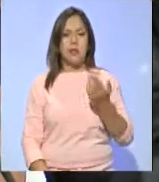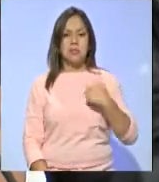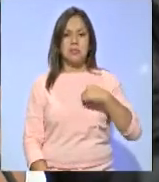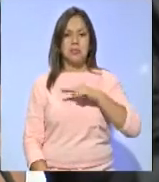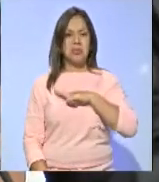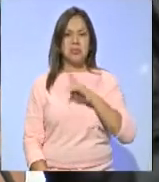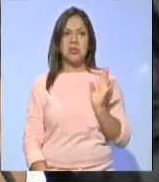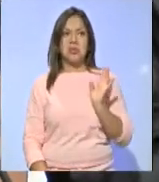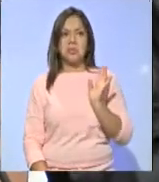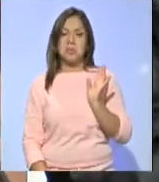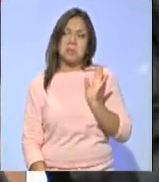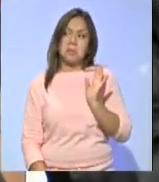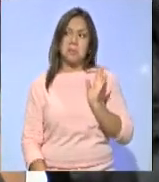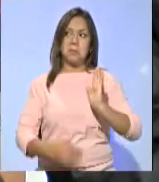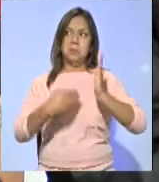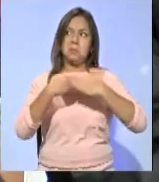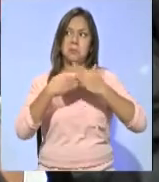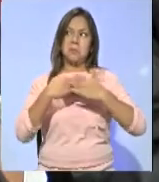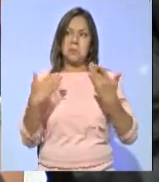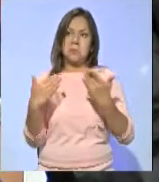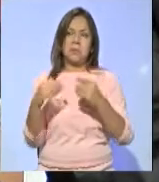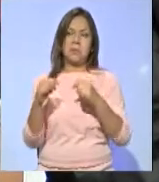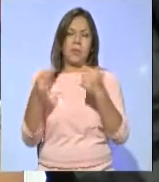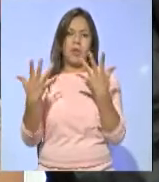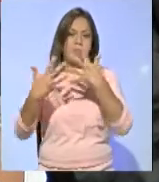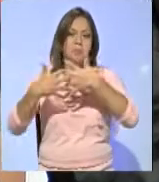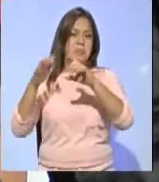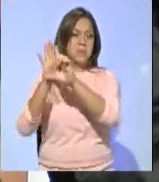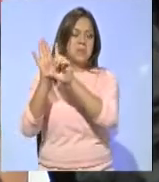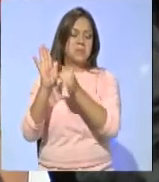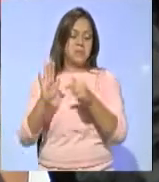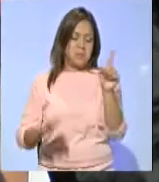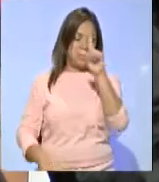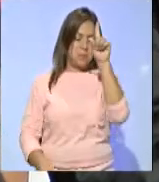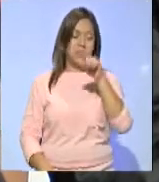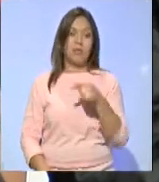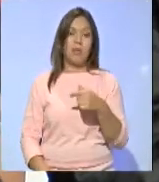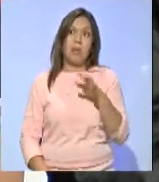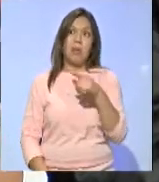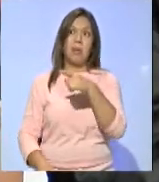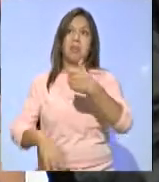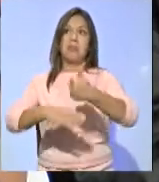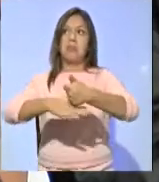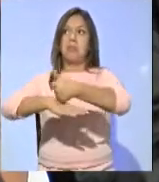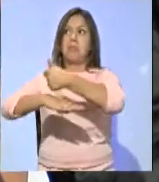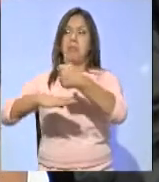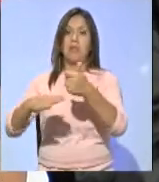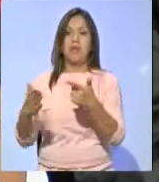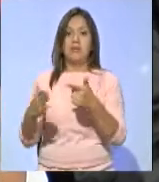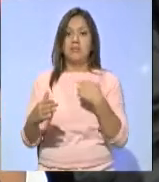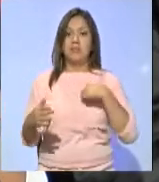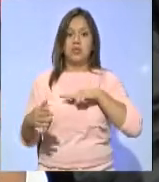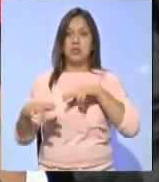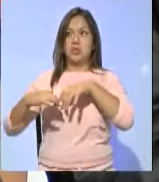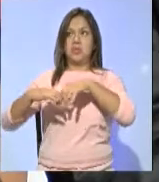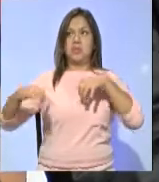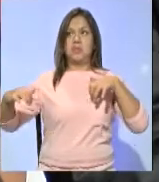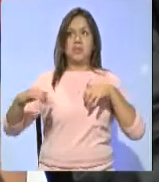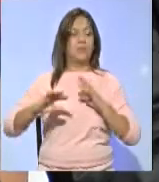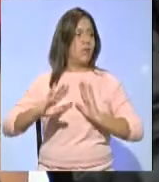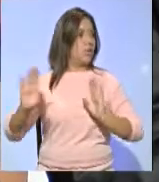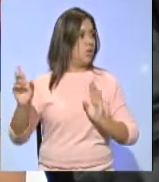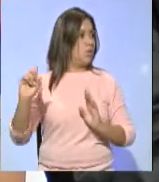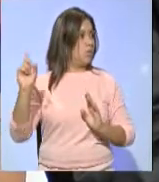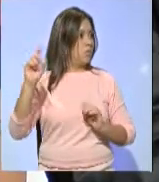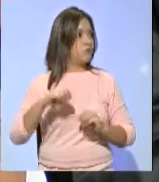ninguna validez jurídica. Y las personas que sean nombradas o no sean nombradas no tienen nada que ver con el movimiento. El